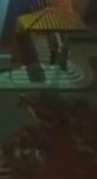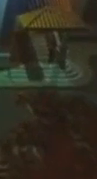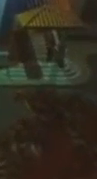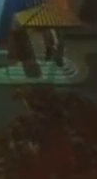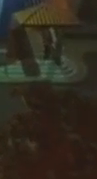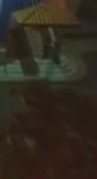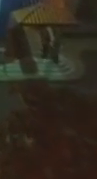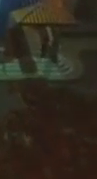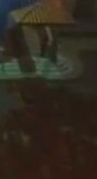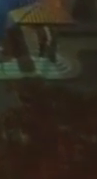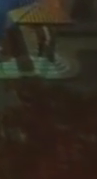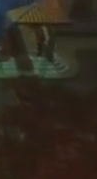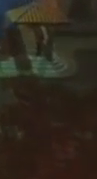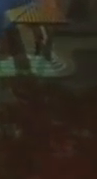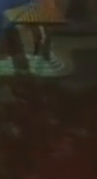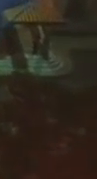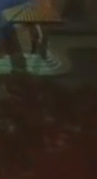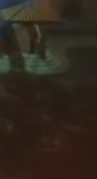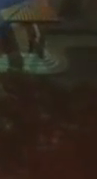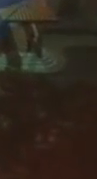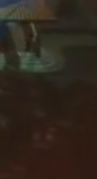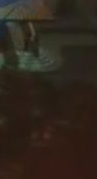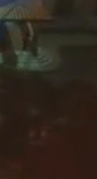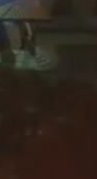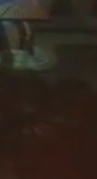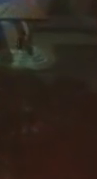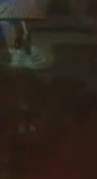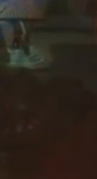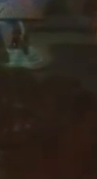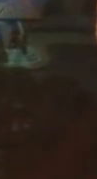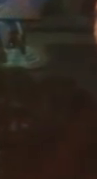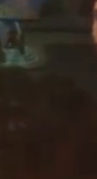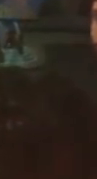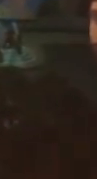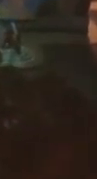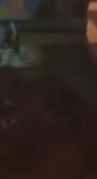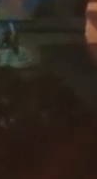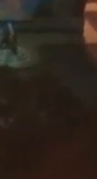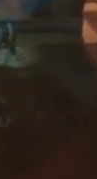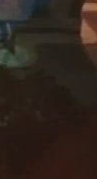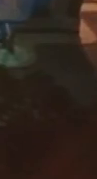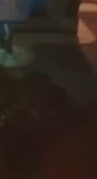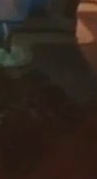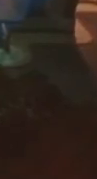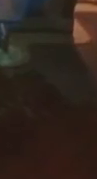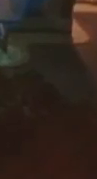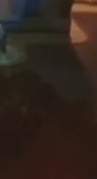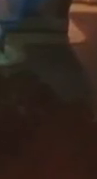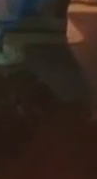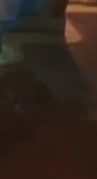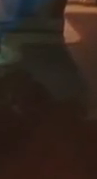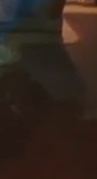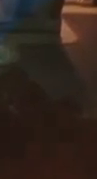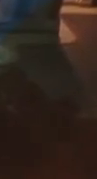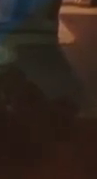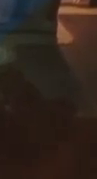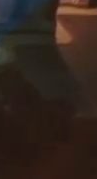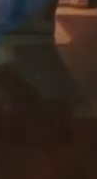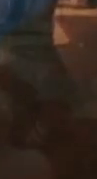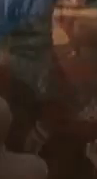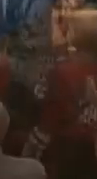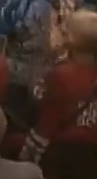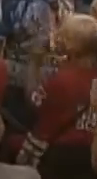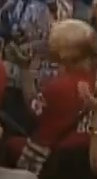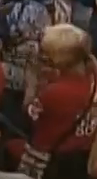Damos la bienvenida al ciudadano Nicolás Maduro Moros, presidente constitucional de la República Bolivariana de Venezuela, al